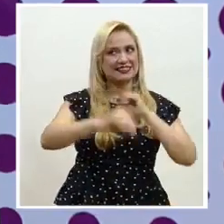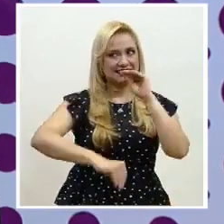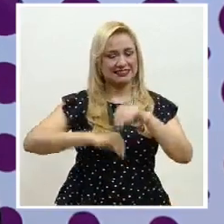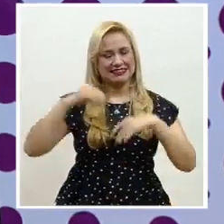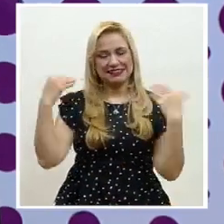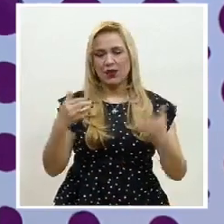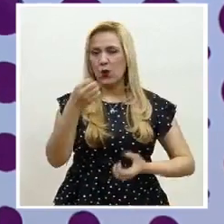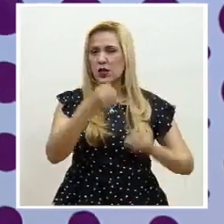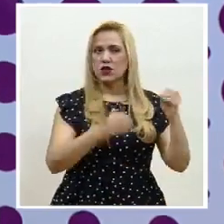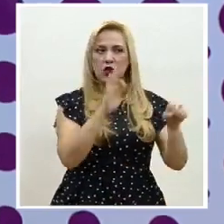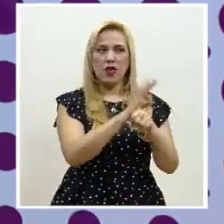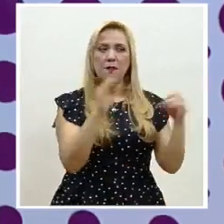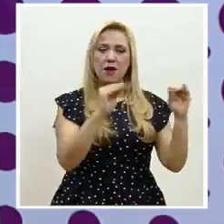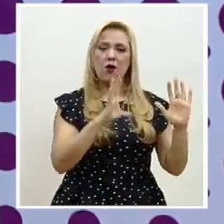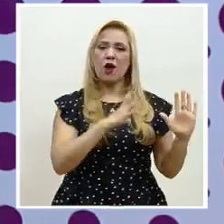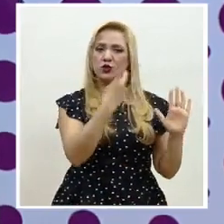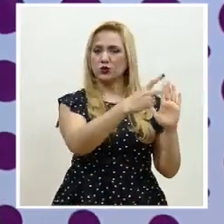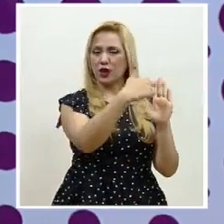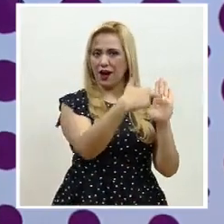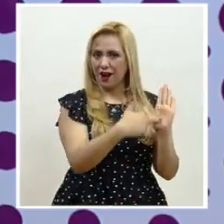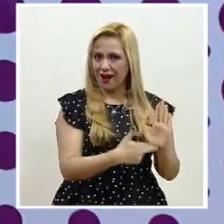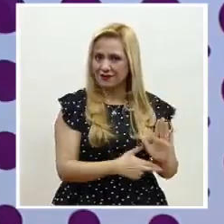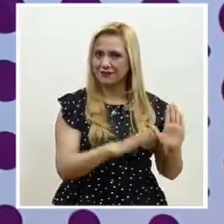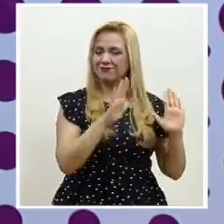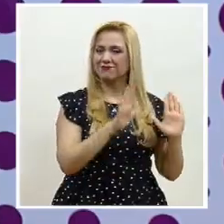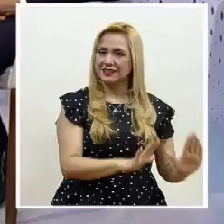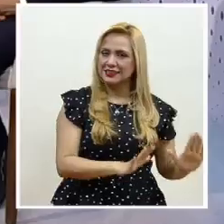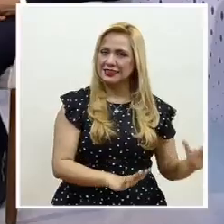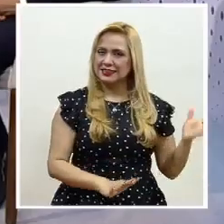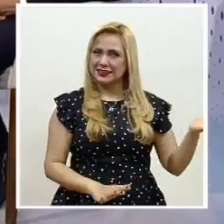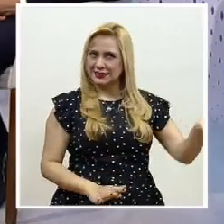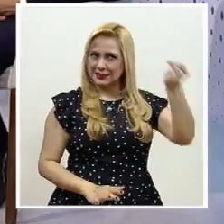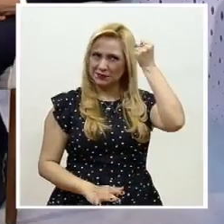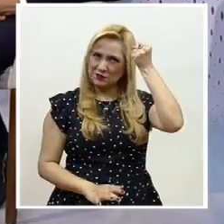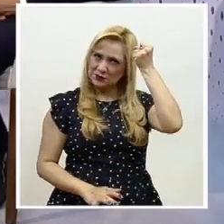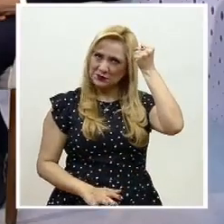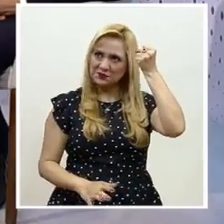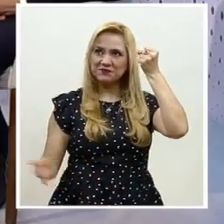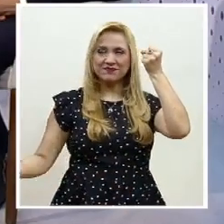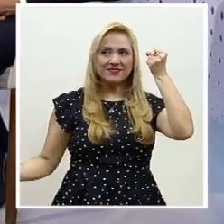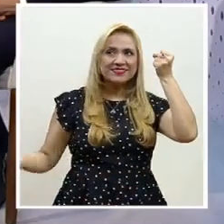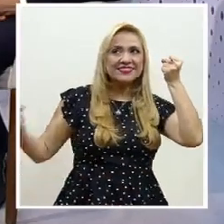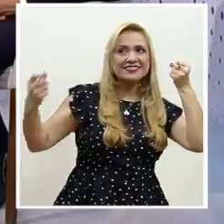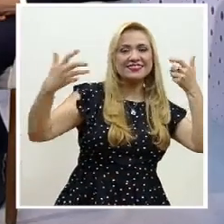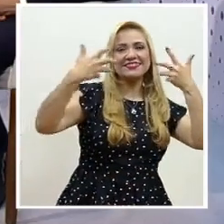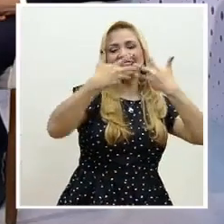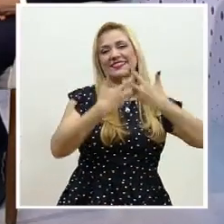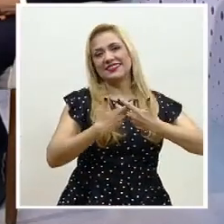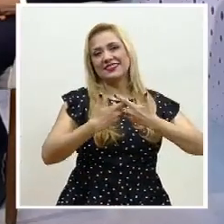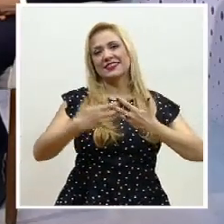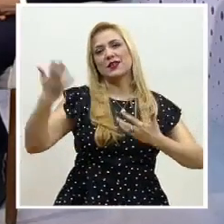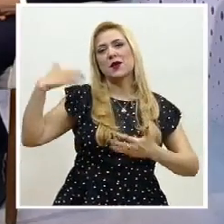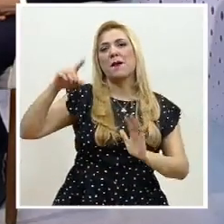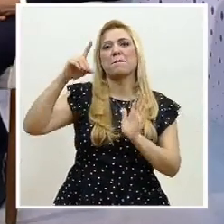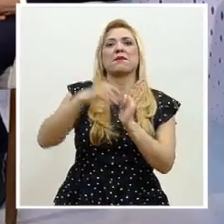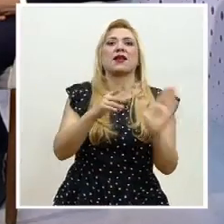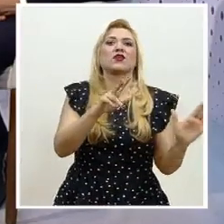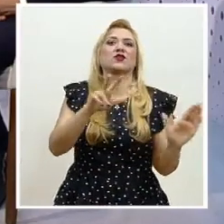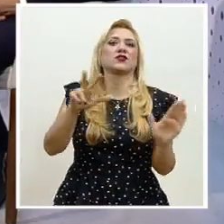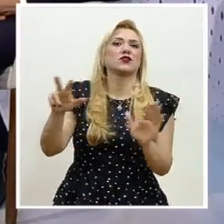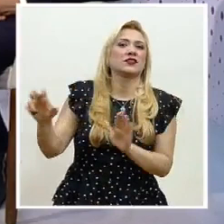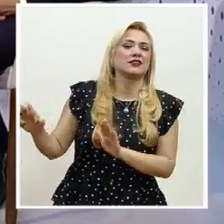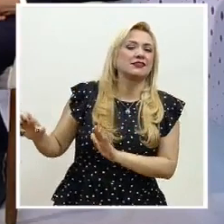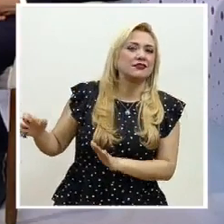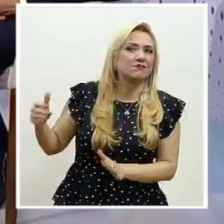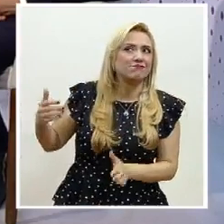juicio de amparo que, pues, lo trae, digamos, lo traemos como institución, o lo tenemos como institución desde el siglo XIX, pero que, pues, ha tenido algunas